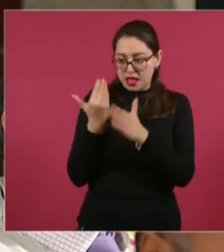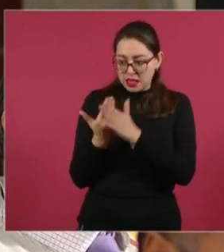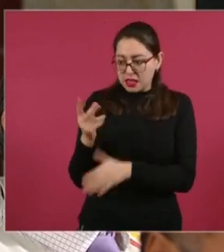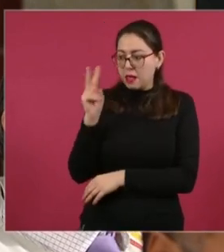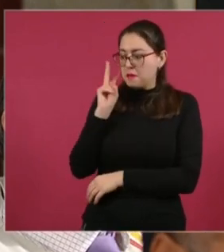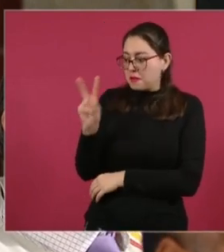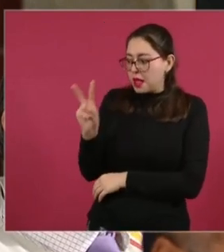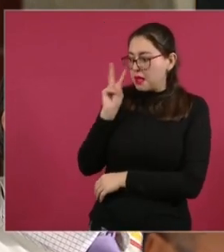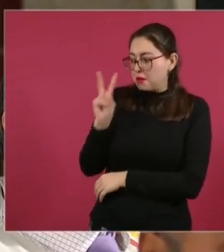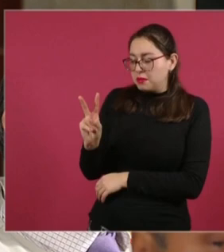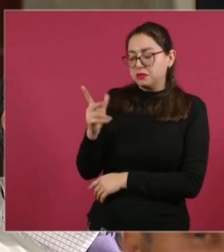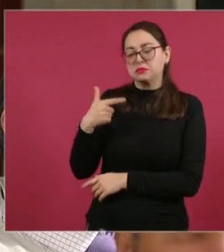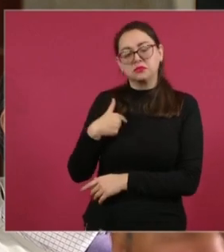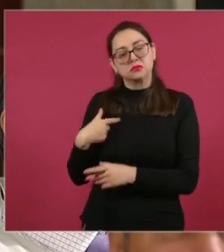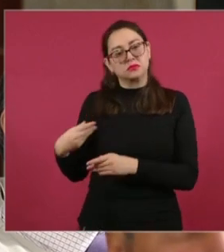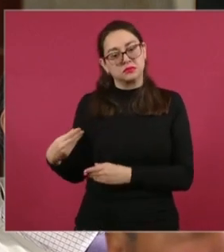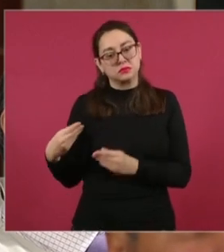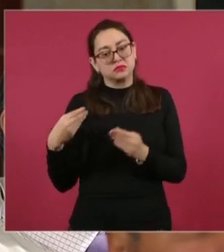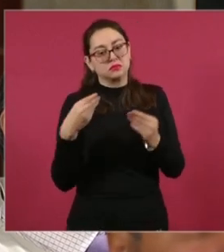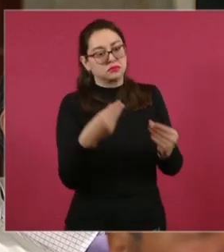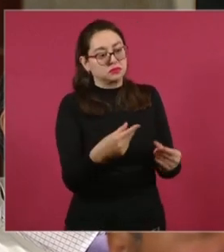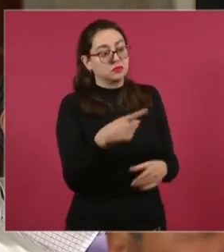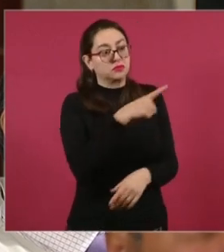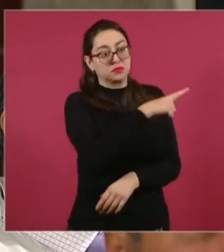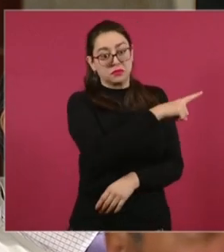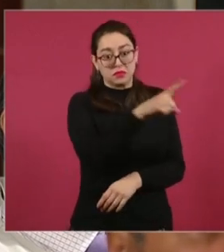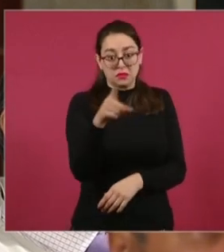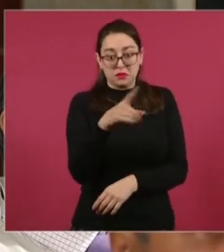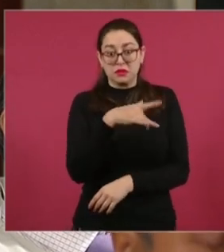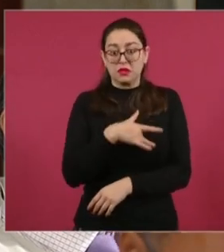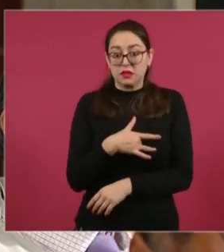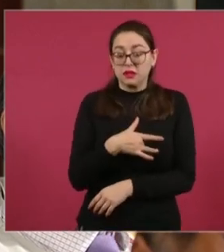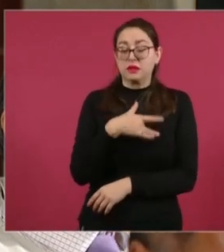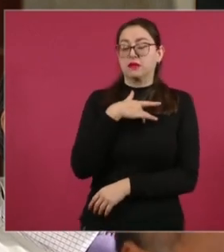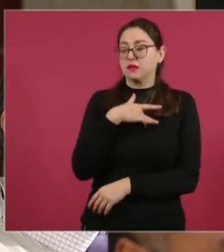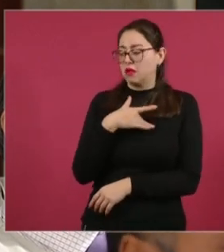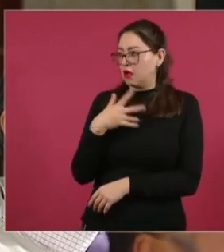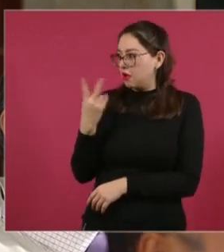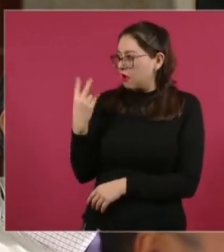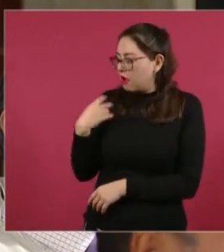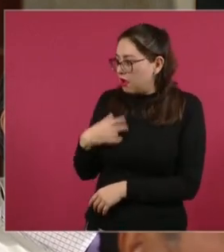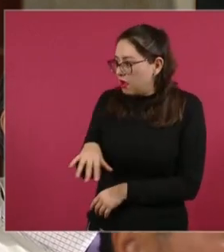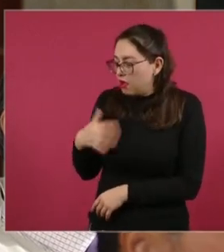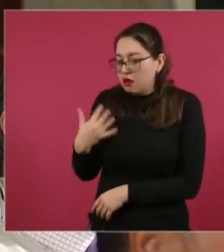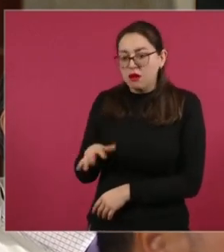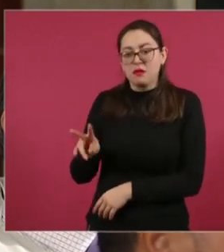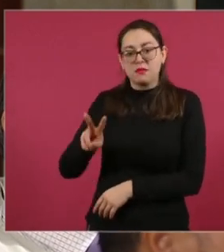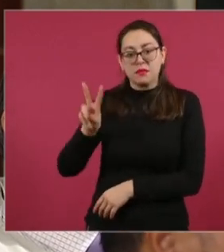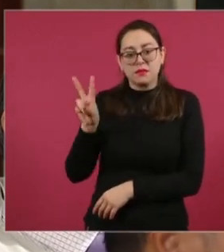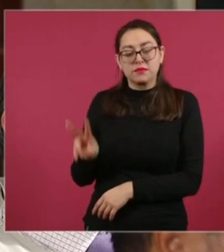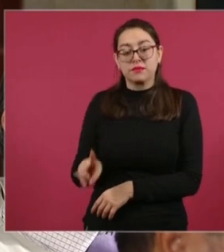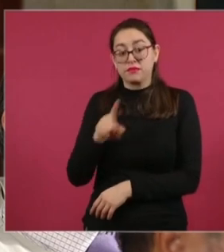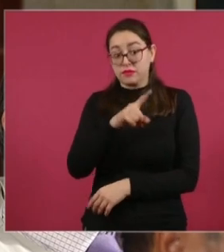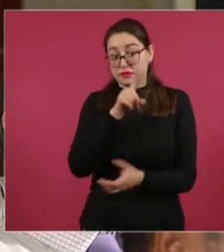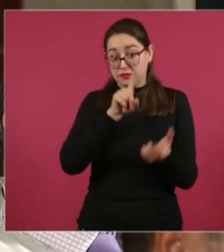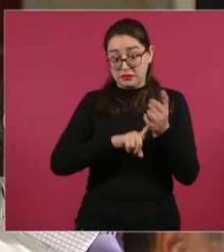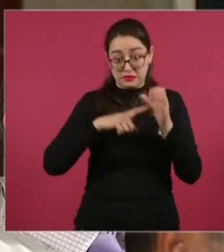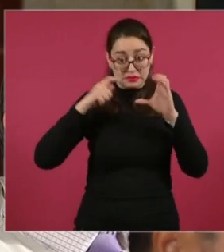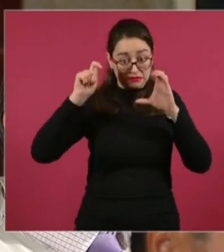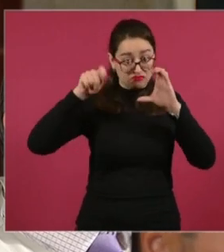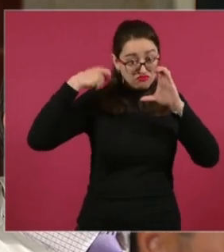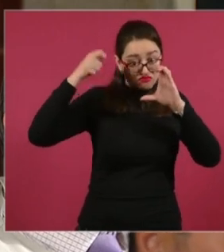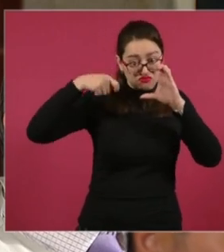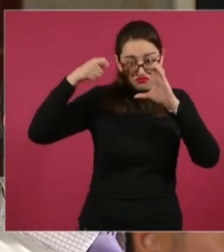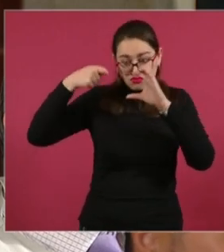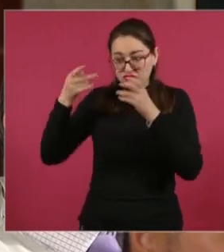profesional de factura casera que traduce el sentir de mujeres que han sido violentadas, una producción realizada por ellas mismas que